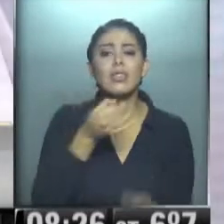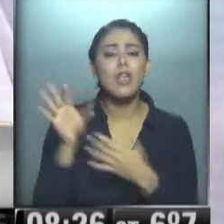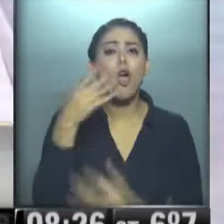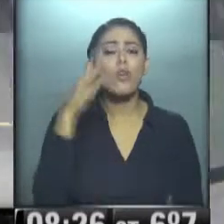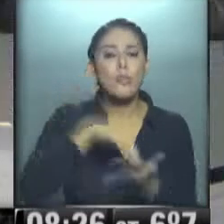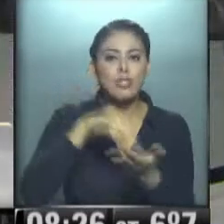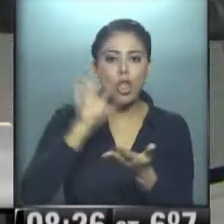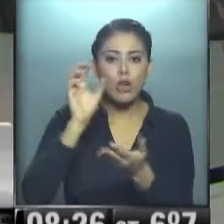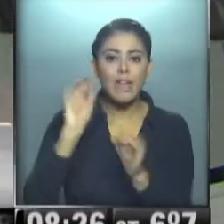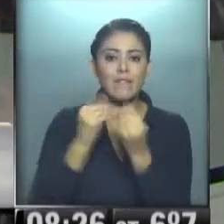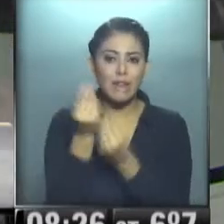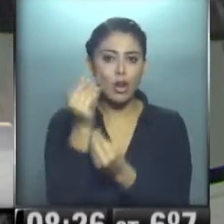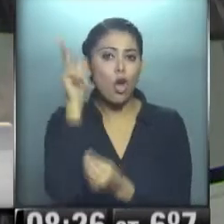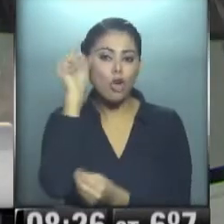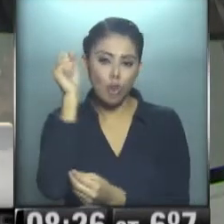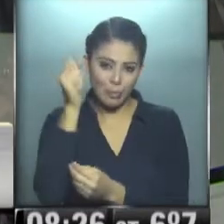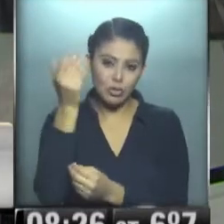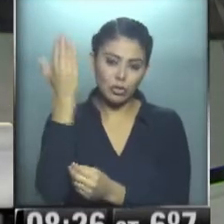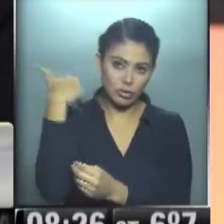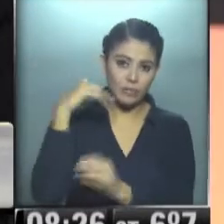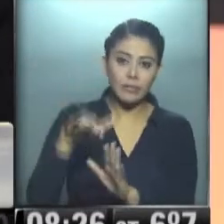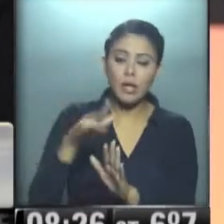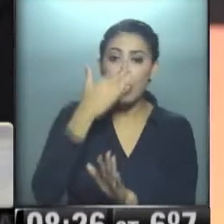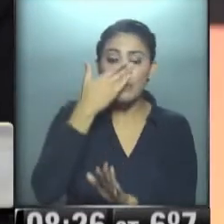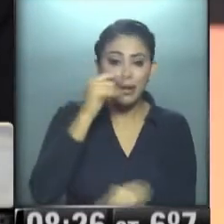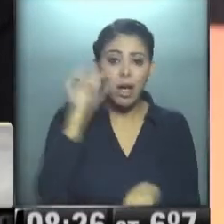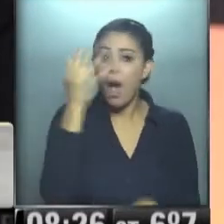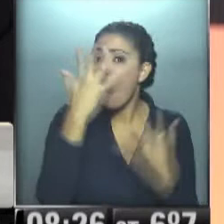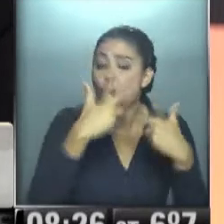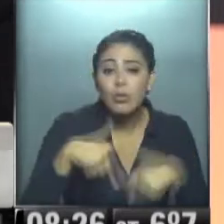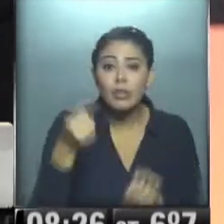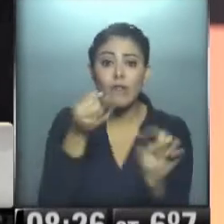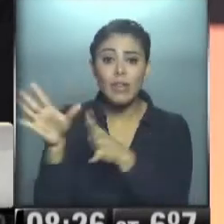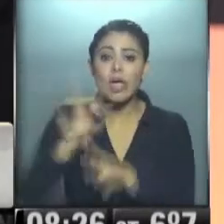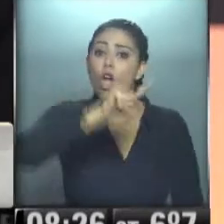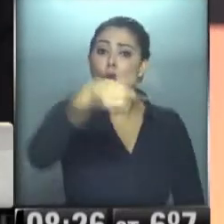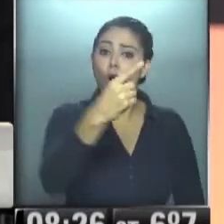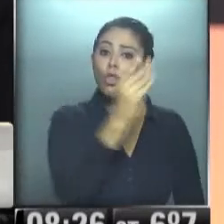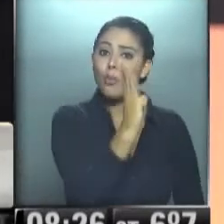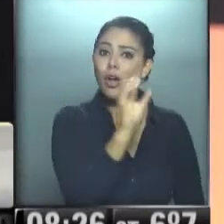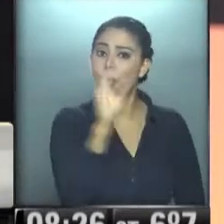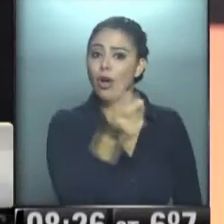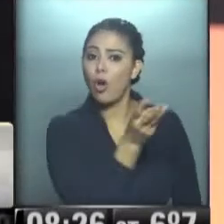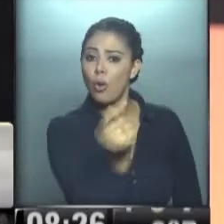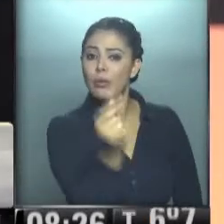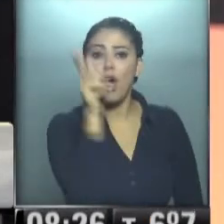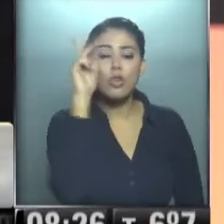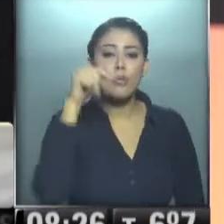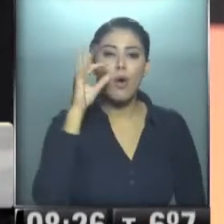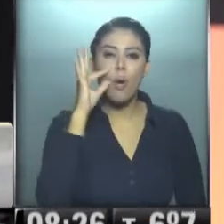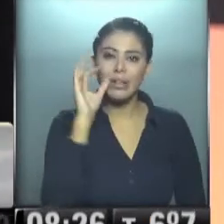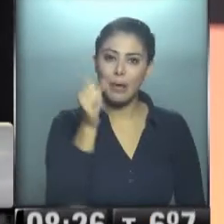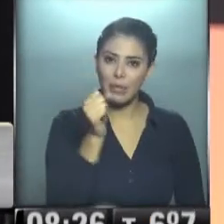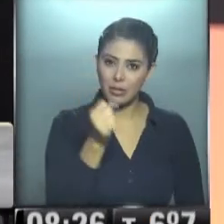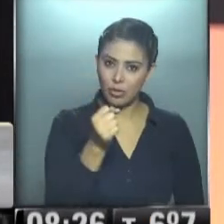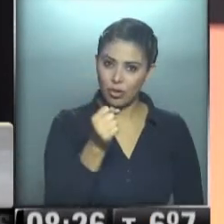dólares a 8 pesos bajando de los 8 con 40 inmediatamente después la mente al central aparece otra operación entre bancos otra vez 8 con 40